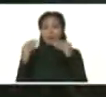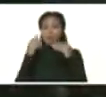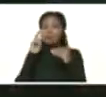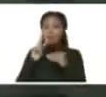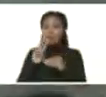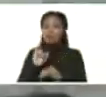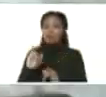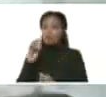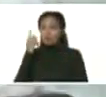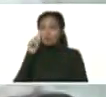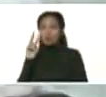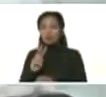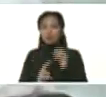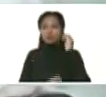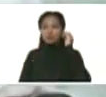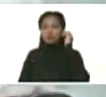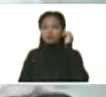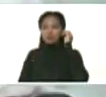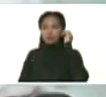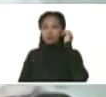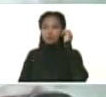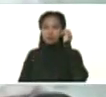tú, en creol.